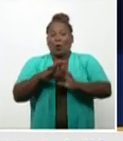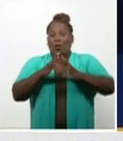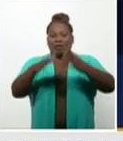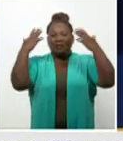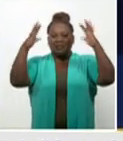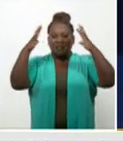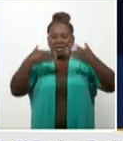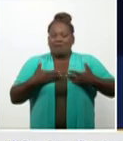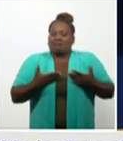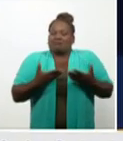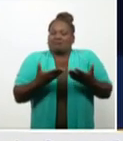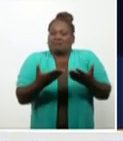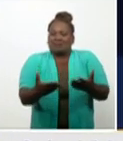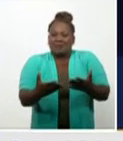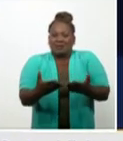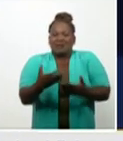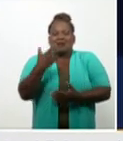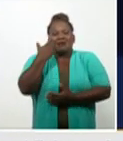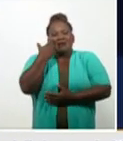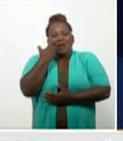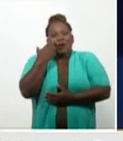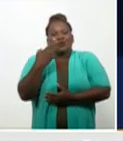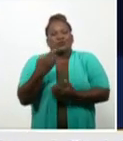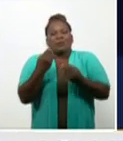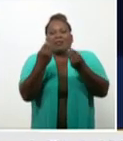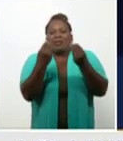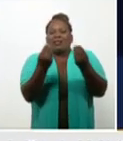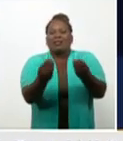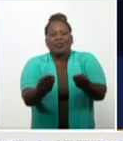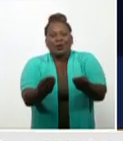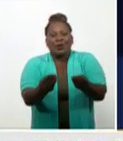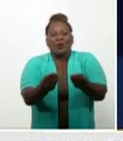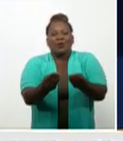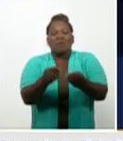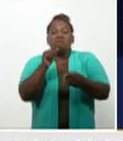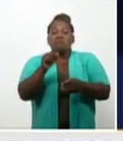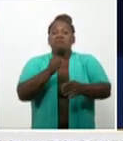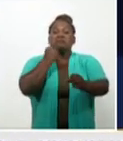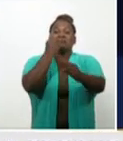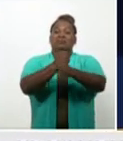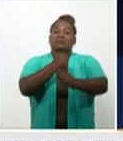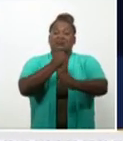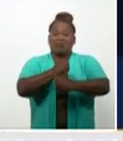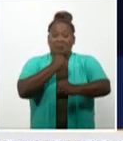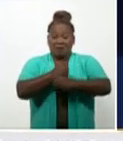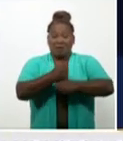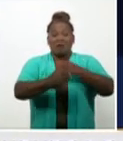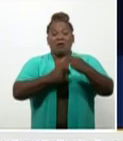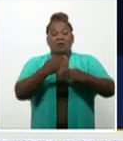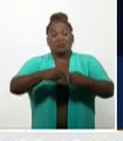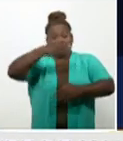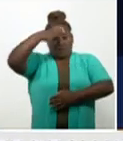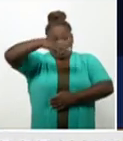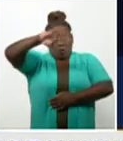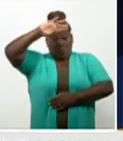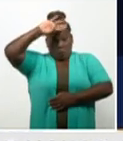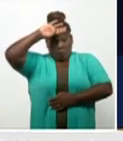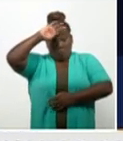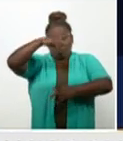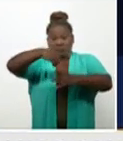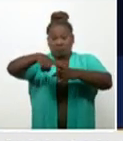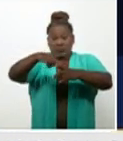felicitación, nuestro reconocimiento por la abnegada labor que realizan en Cuba, en muchos